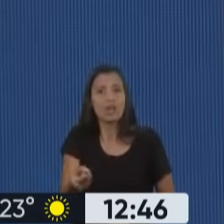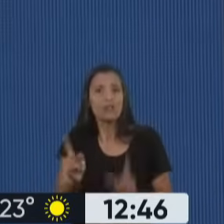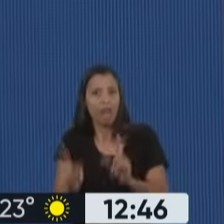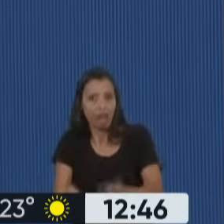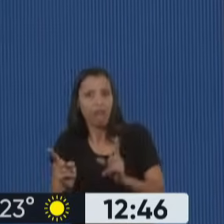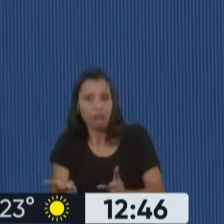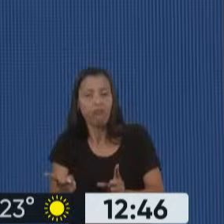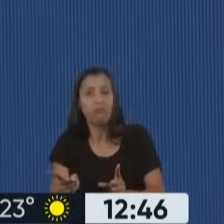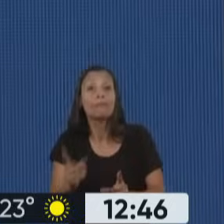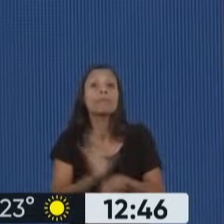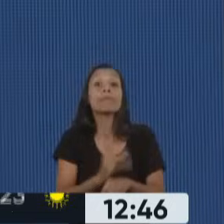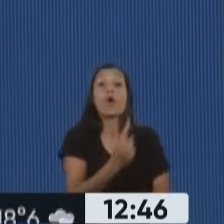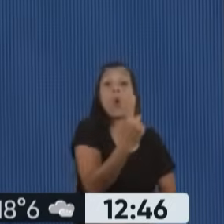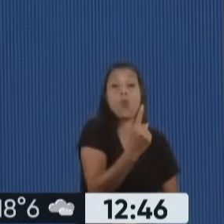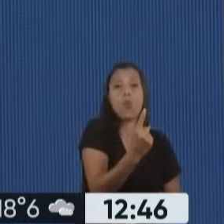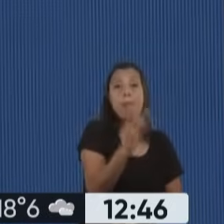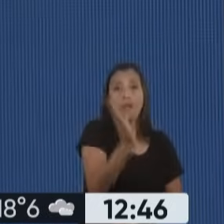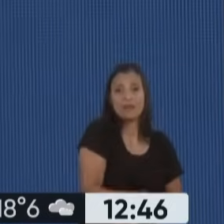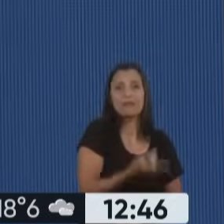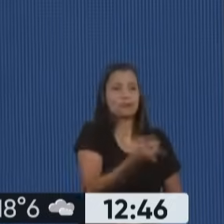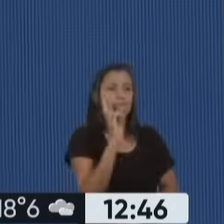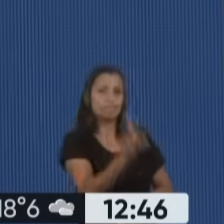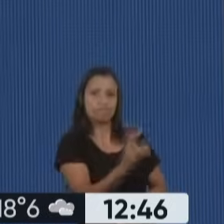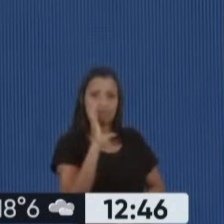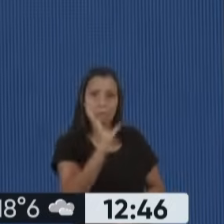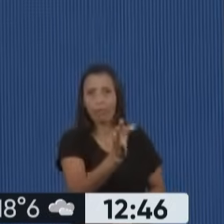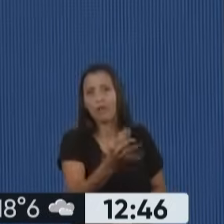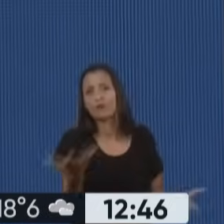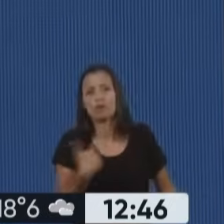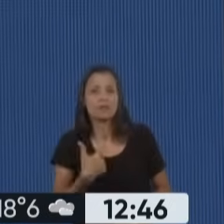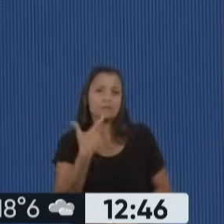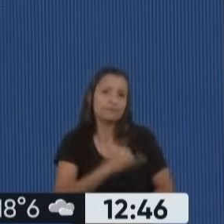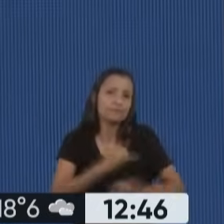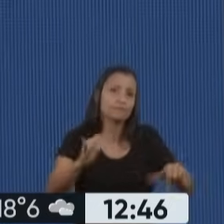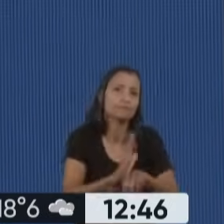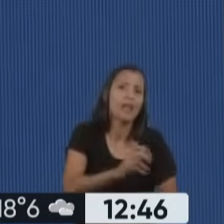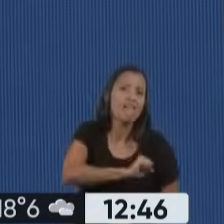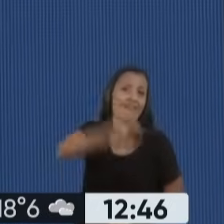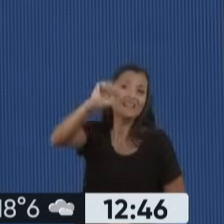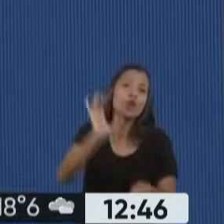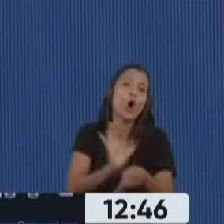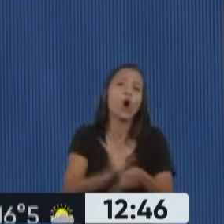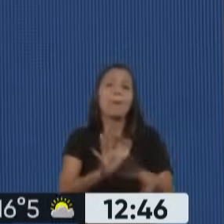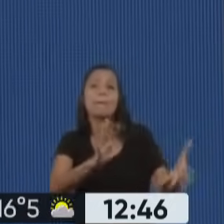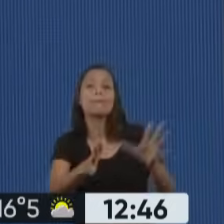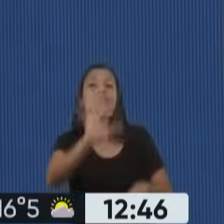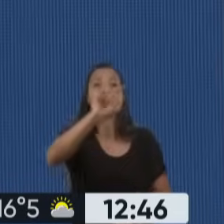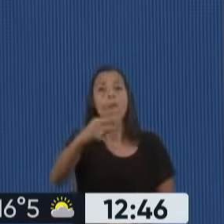el crawling peg de 1%, con lo cual, digamos, uno podría decir que es una inflación del 0,5%